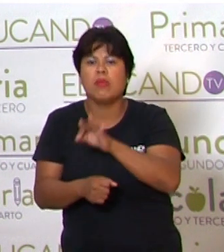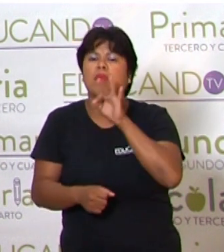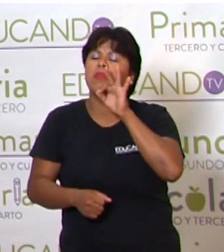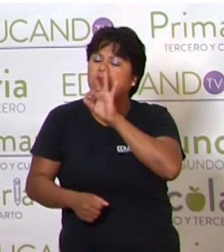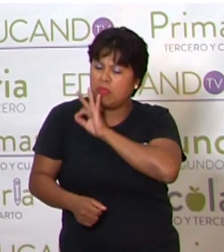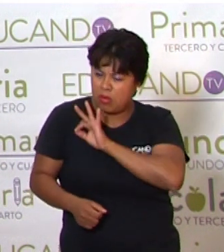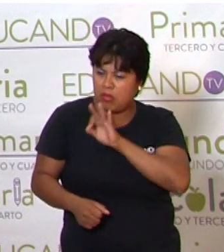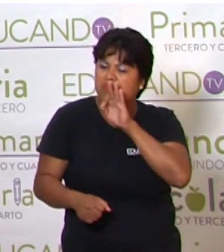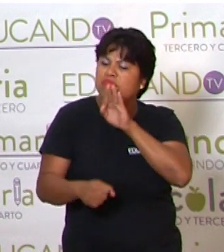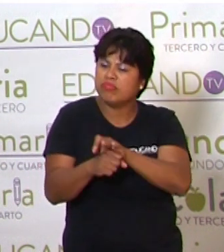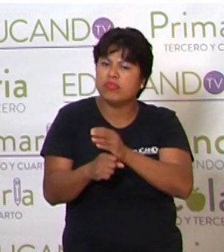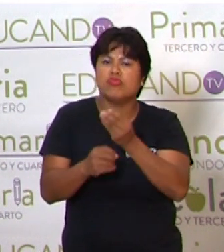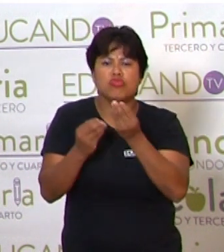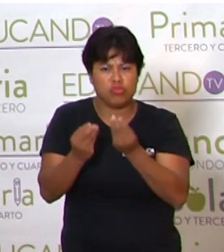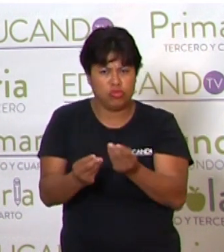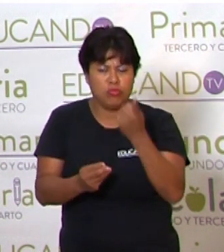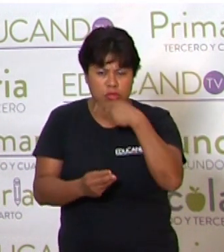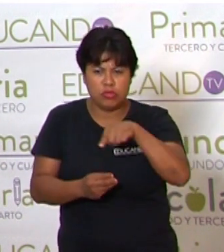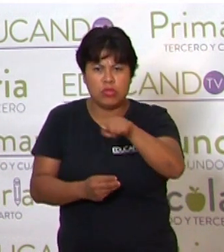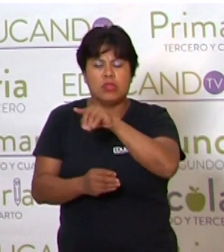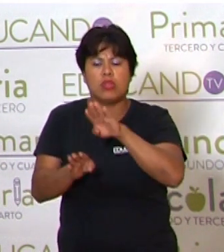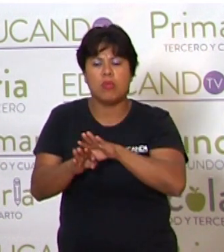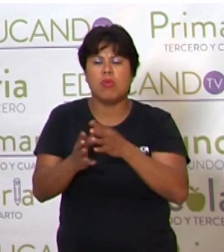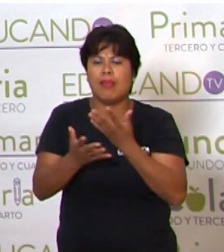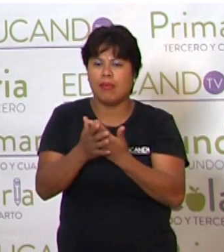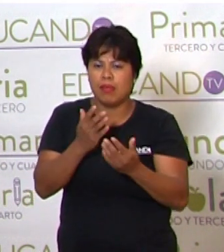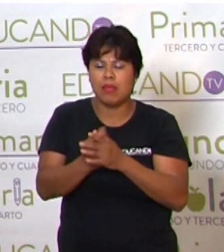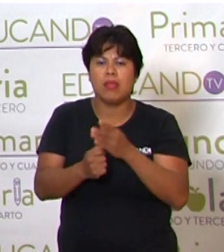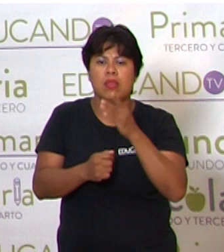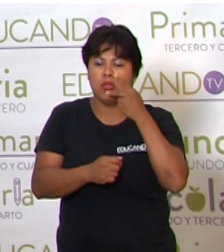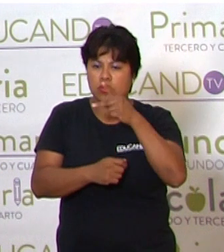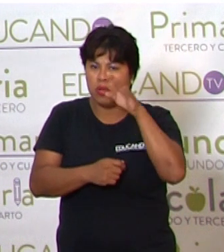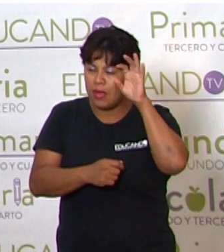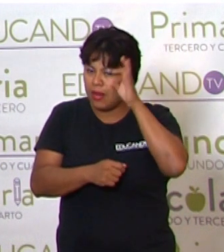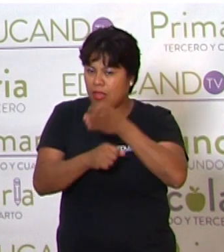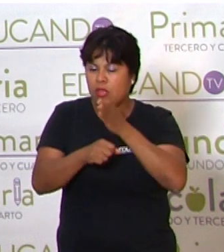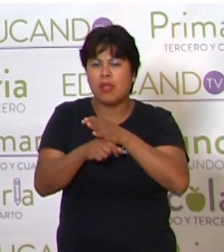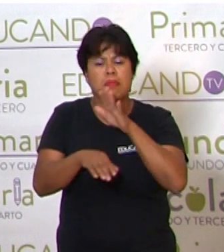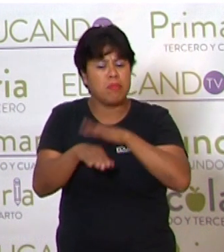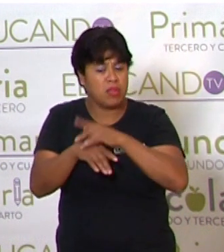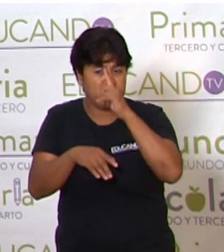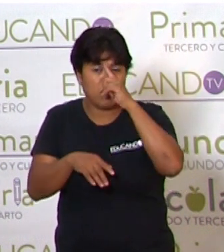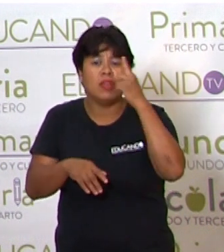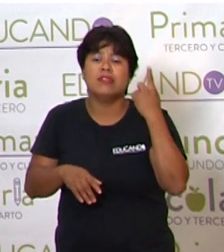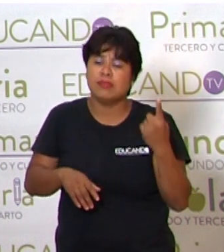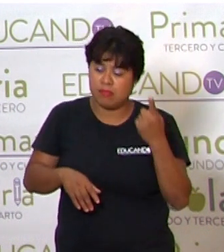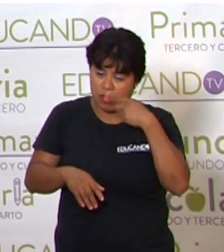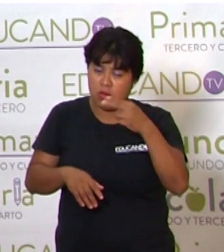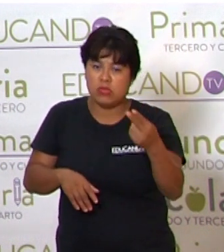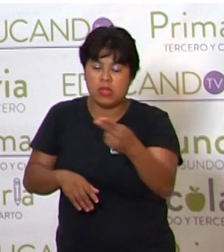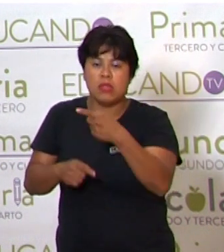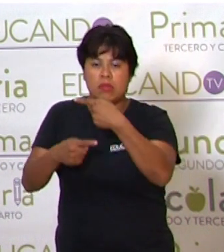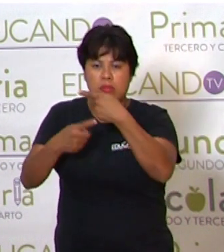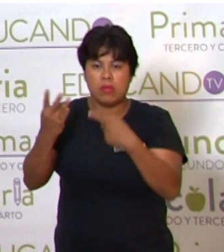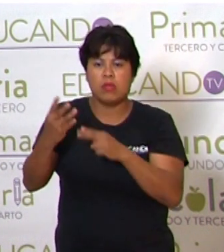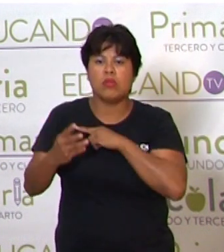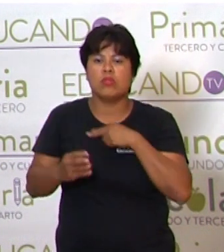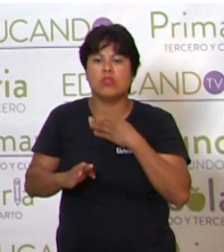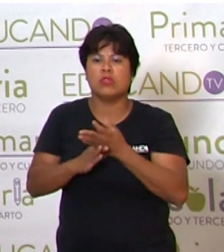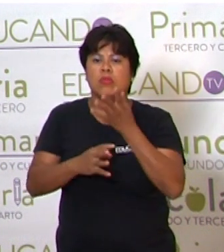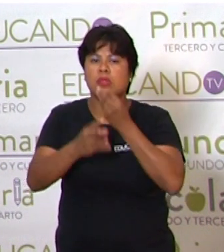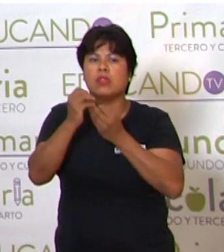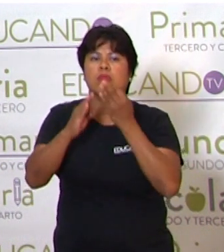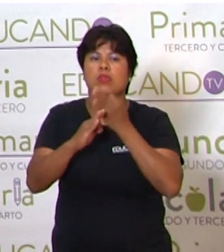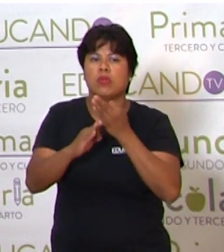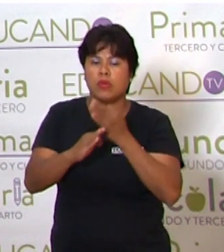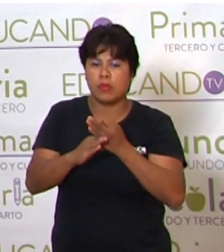eso les ayudaría mucho a elaborar su caricatura, sería mucho más fácil. Entonces, con los elementos que estamos